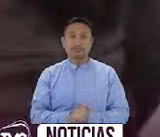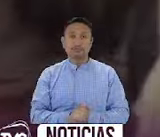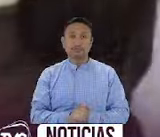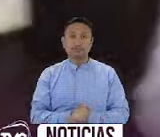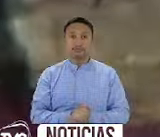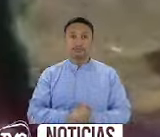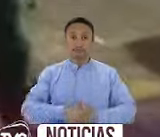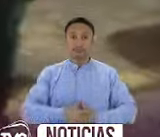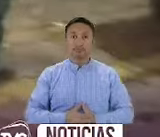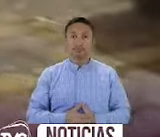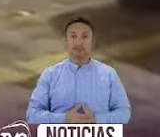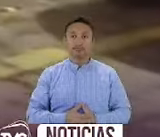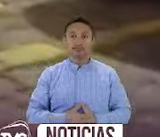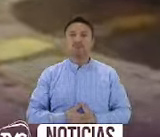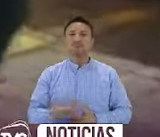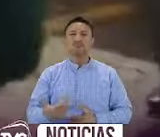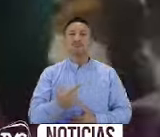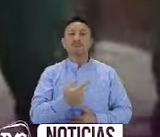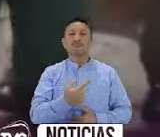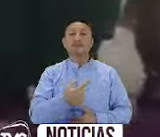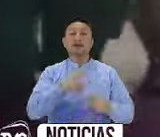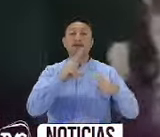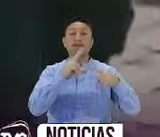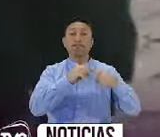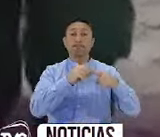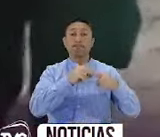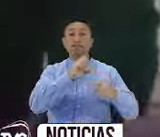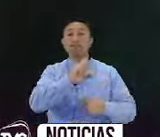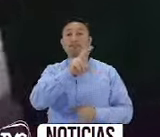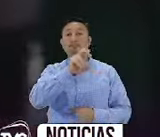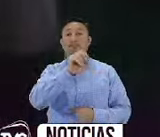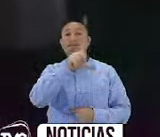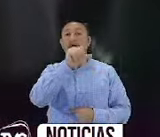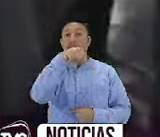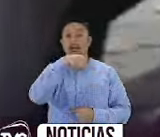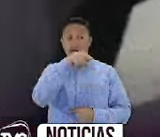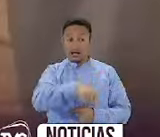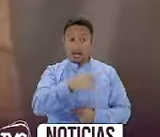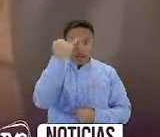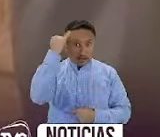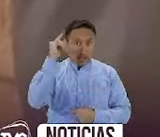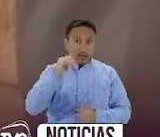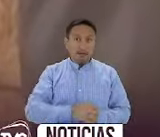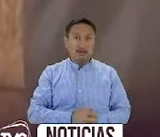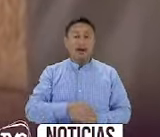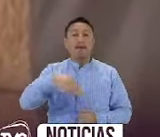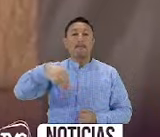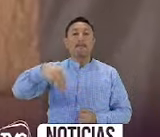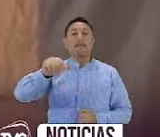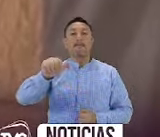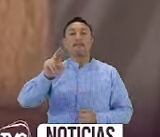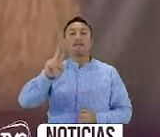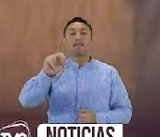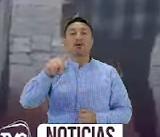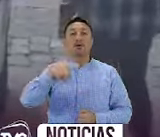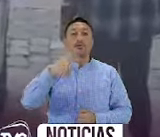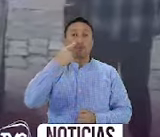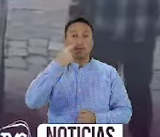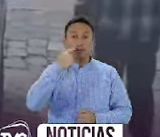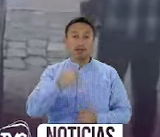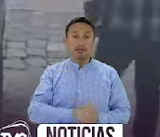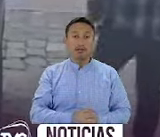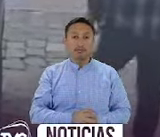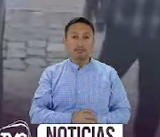Los implicados serían la prima Evelyn B., autora directa, Mauro R., padre de Dana, autor